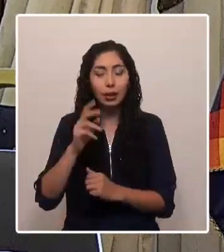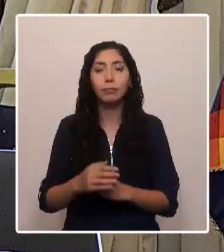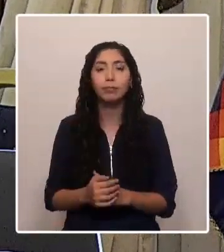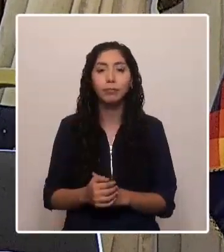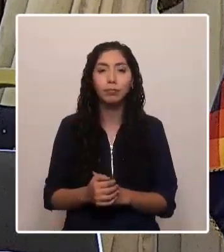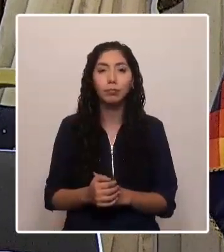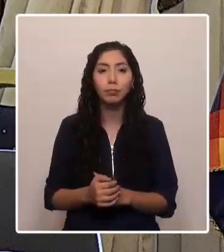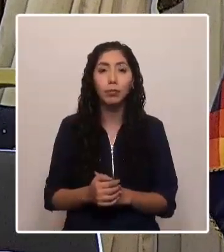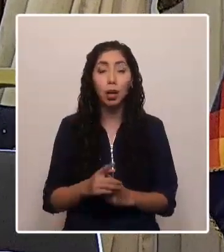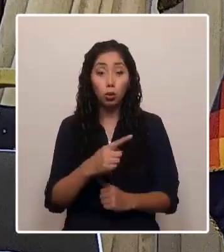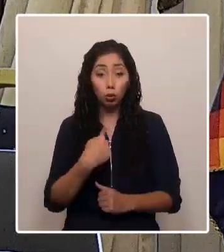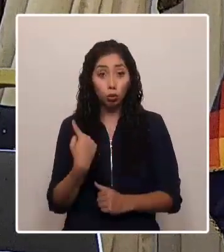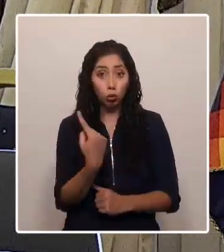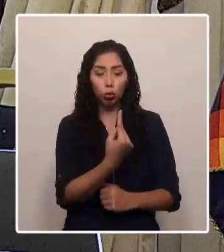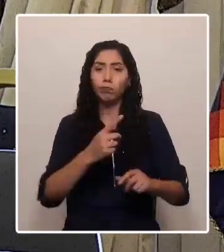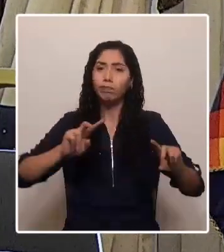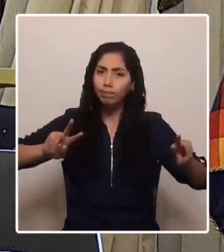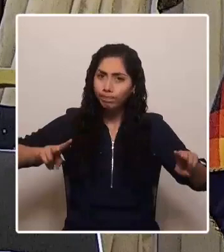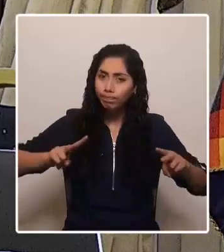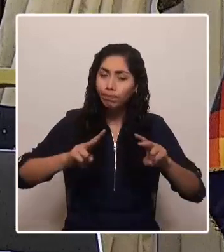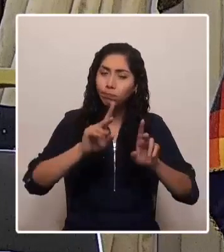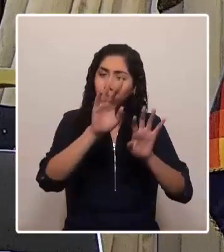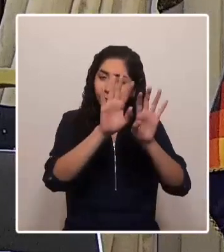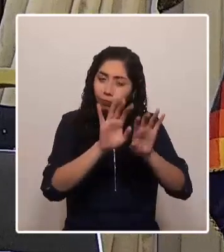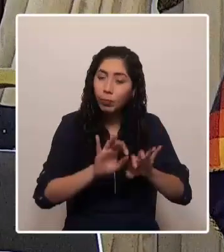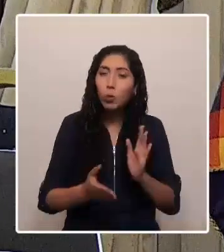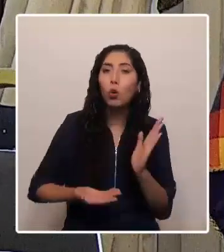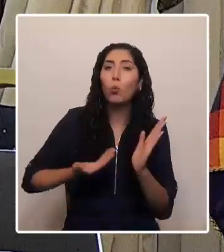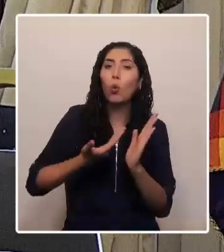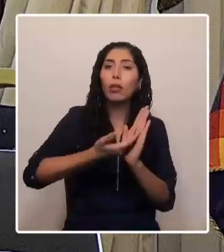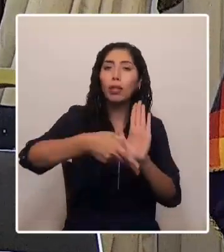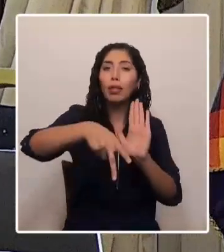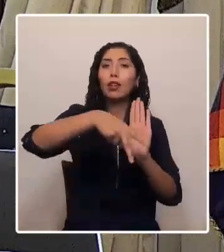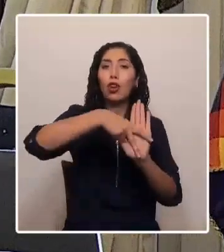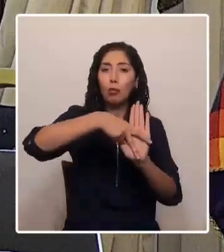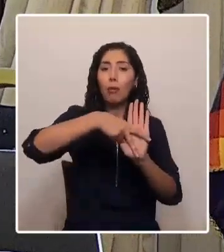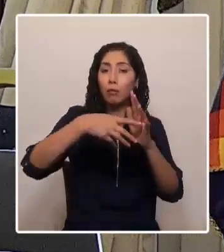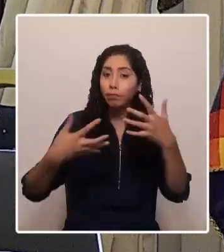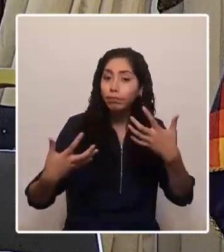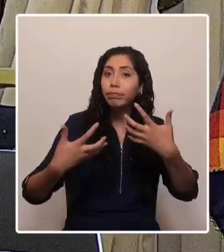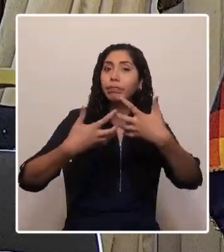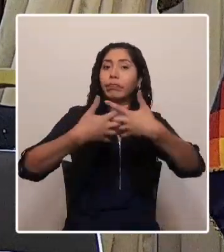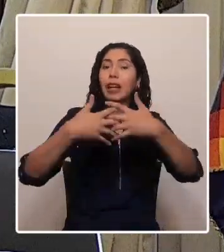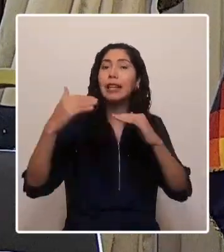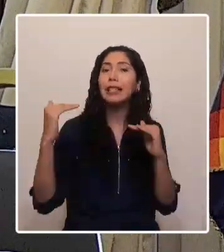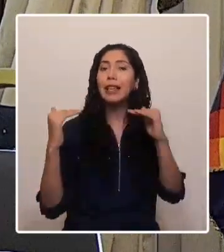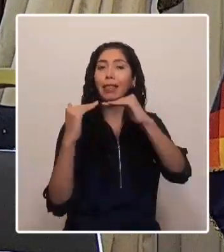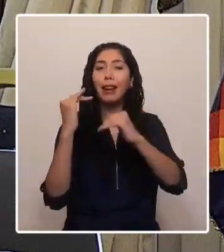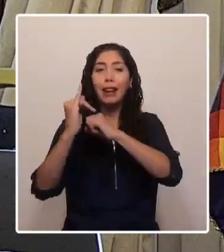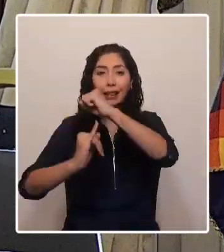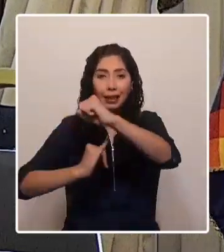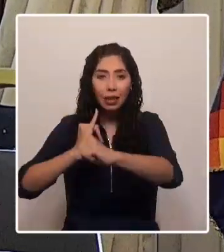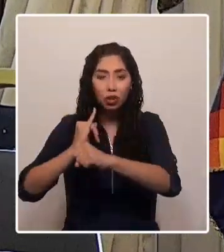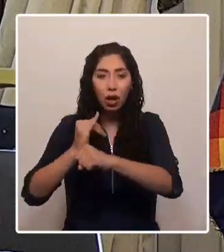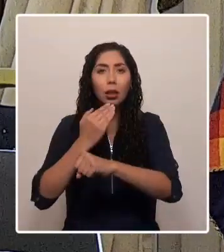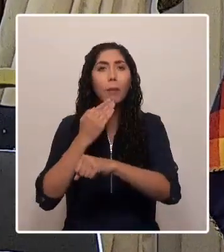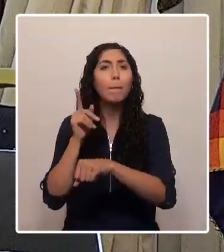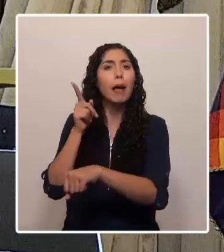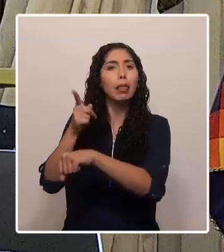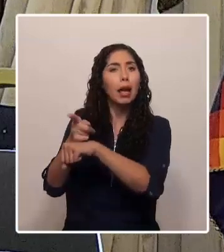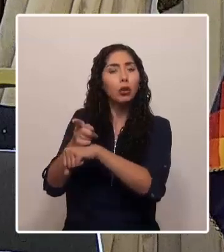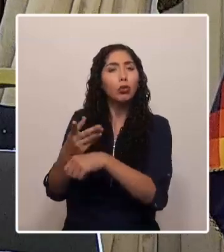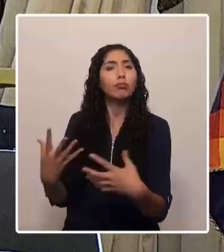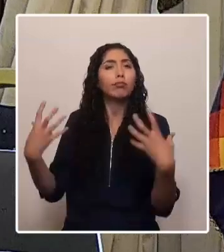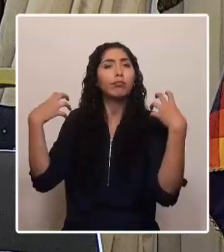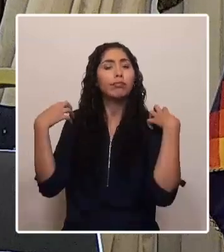Hemos construido una propuesta de norma que se ajusta al estándar internacional y al mandato que le corresponde a la